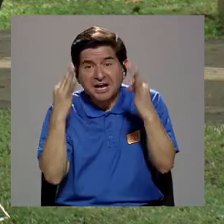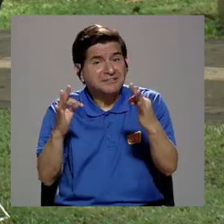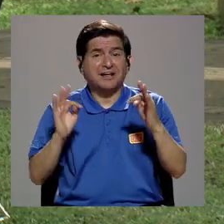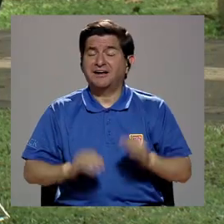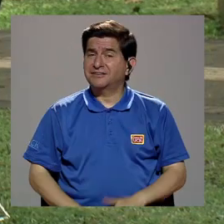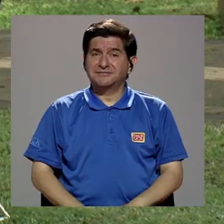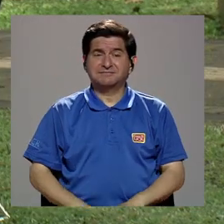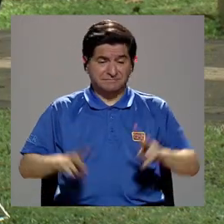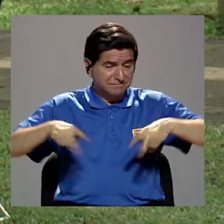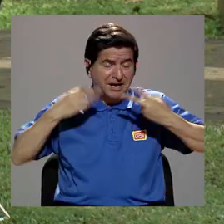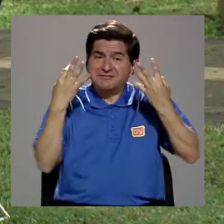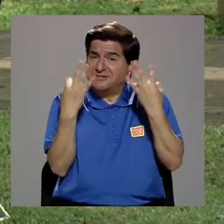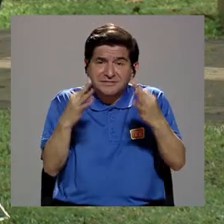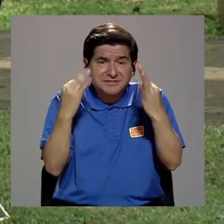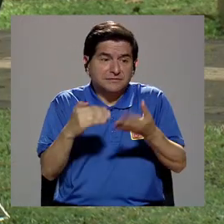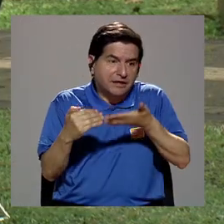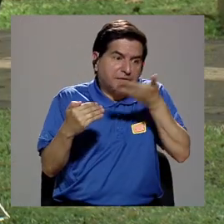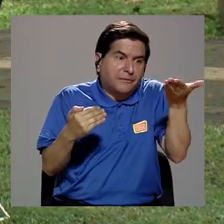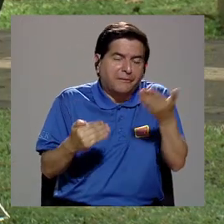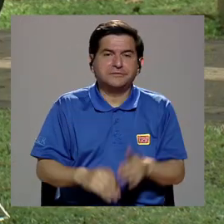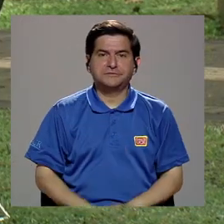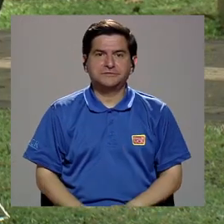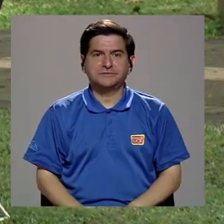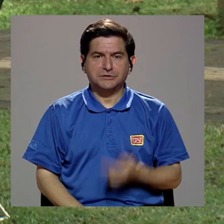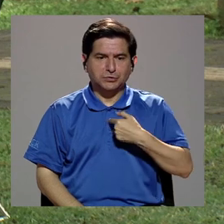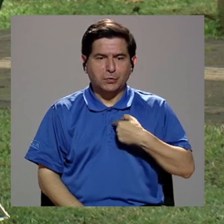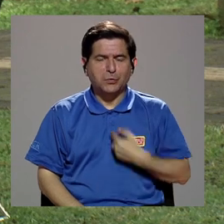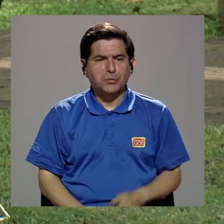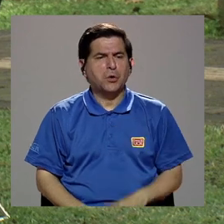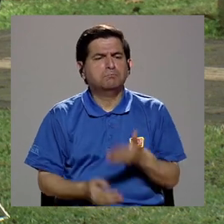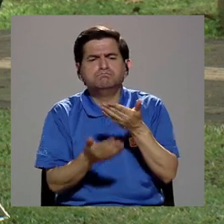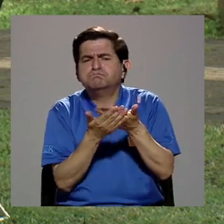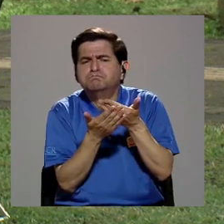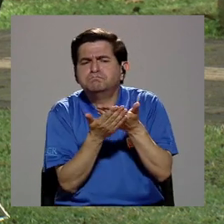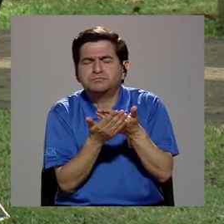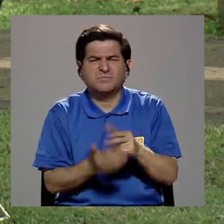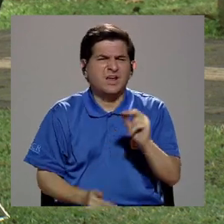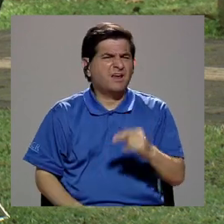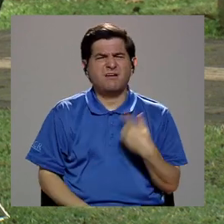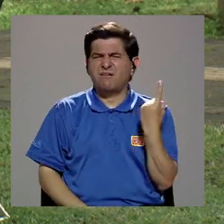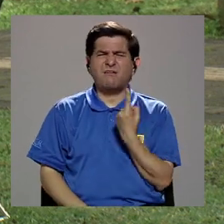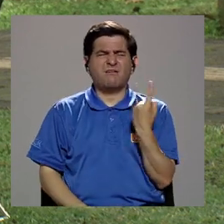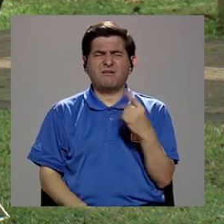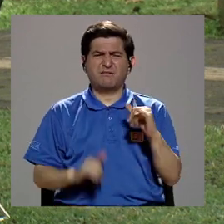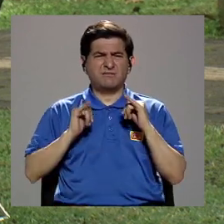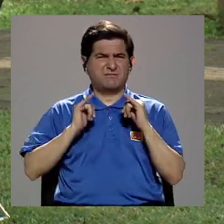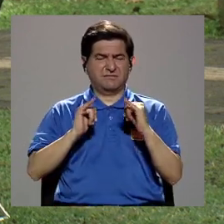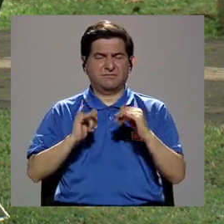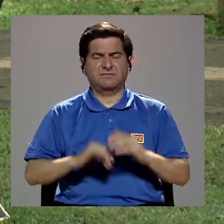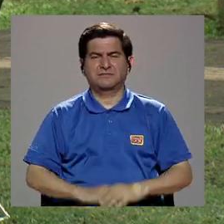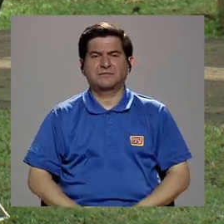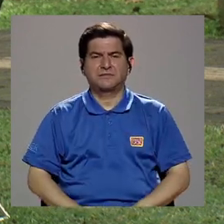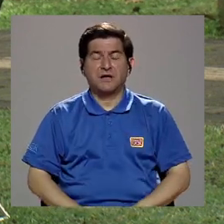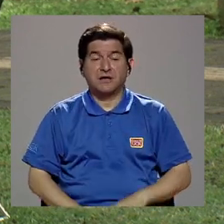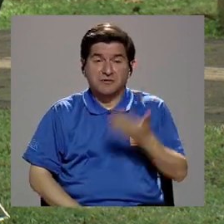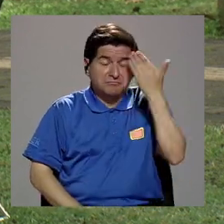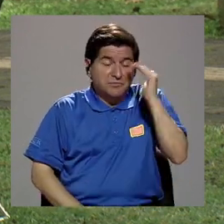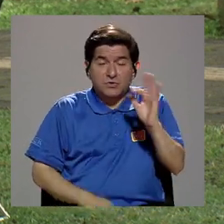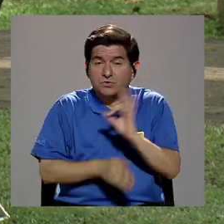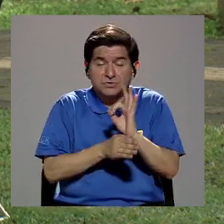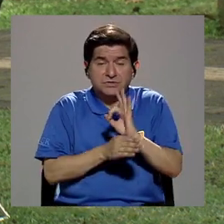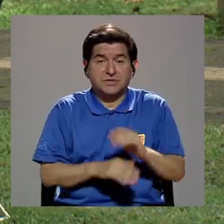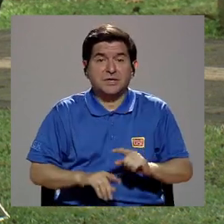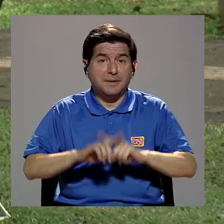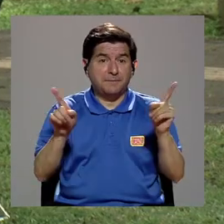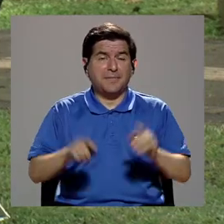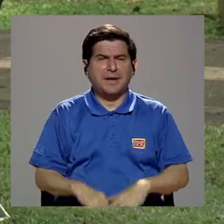atreverse. Sí. A ciertas cosas, sí. A dar el paso de probar y salir de lo monótono. Sí. Yo no sé qué tanto realmente funcionará, pero sí he visto algunos